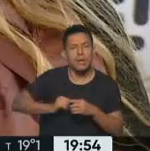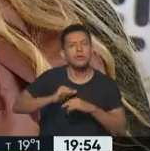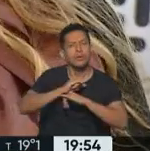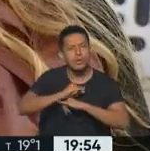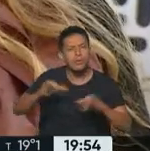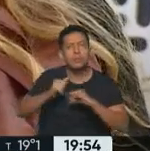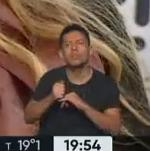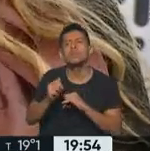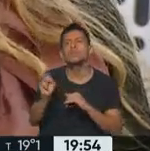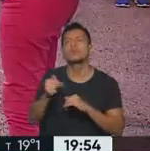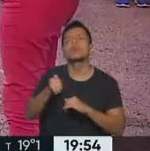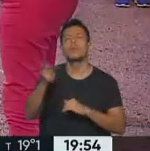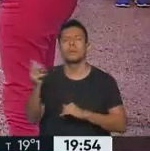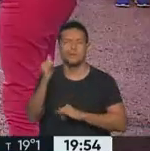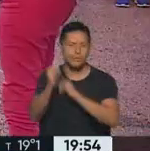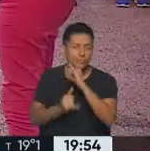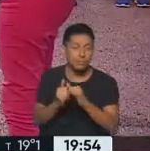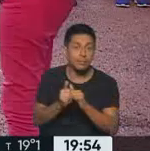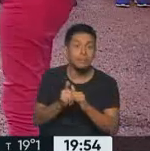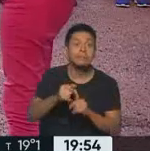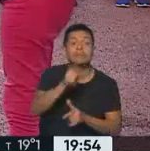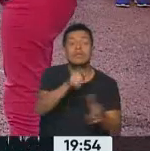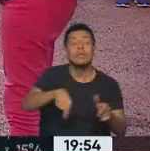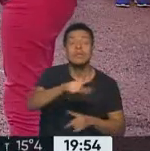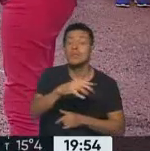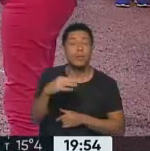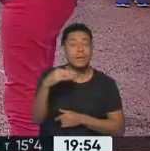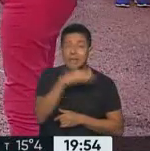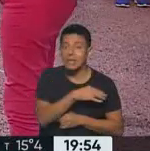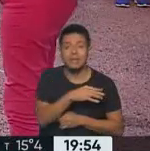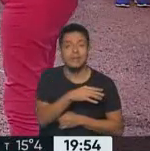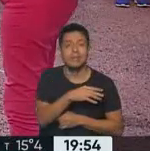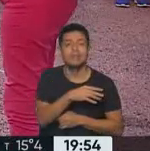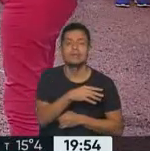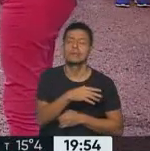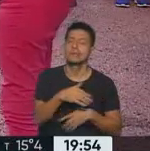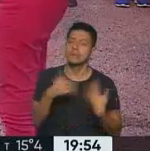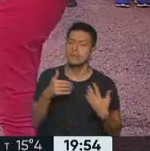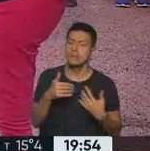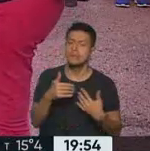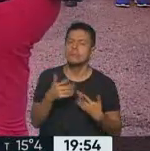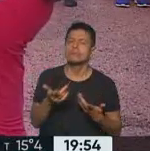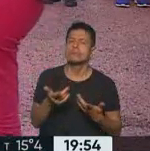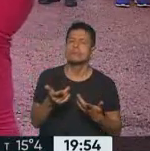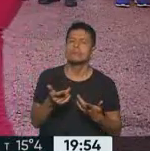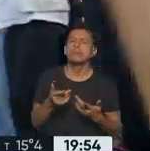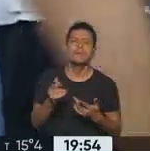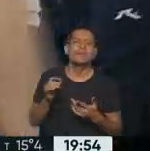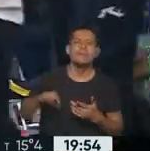que tenemos. Y mientras la gente no entienda que tenemos que superar ese promedio de vida,